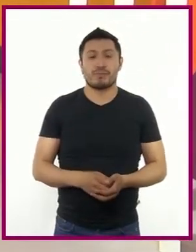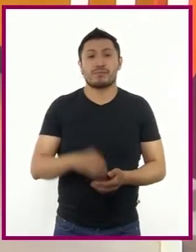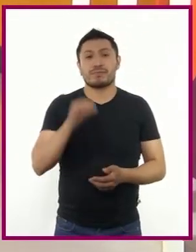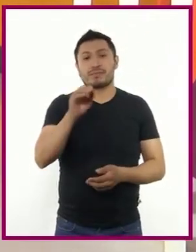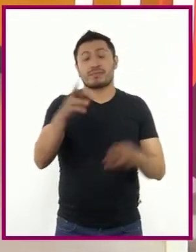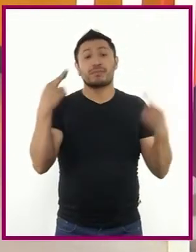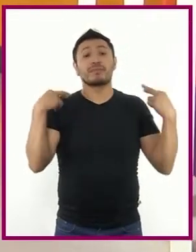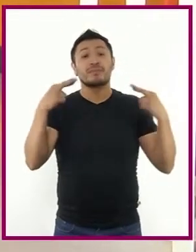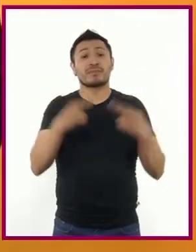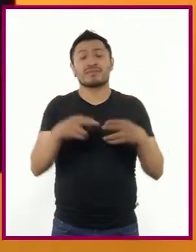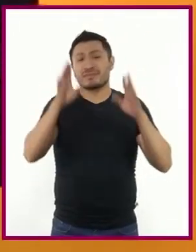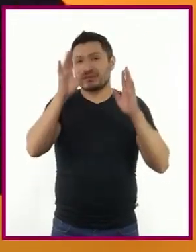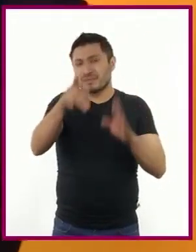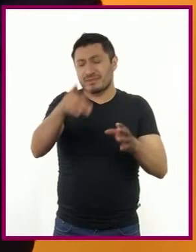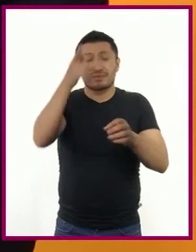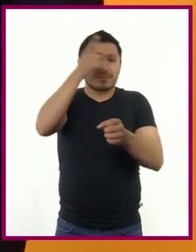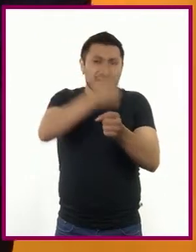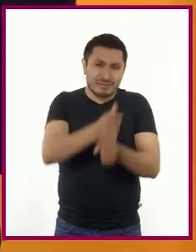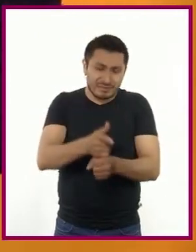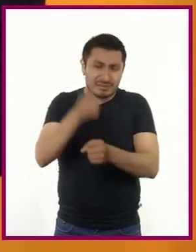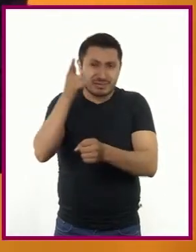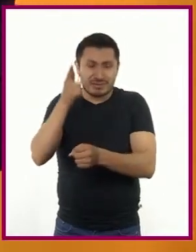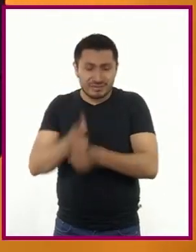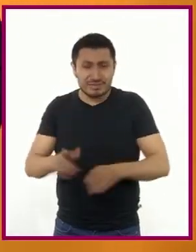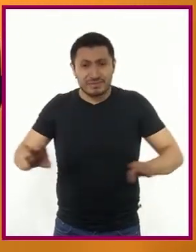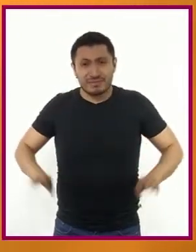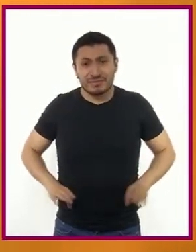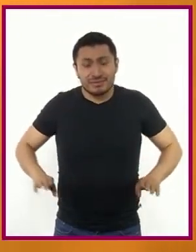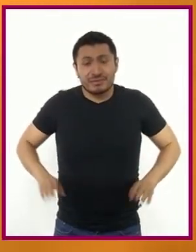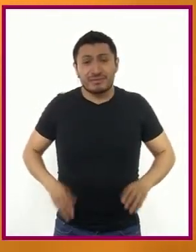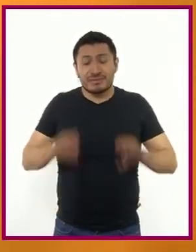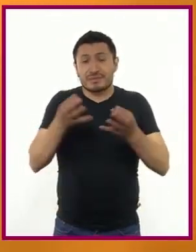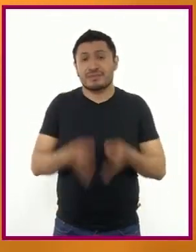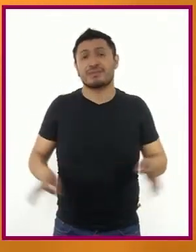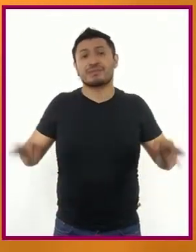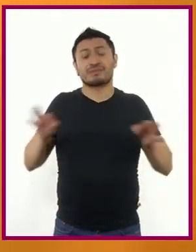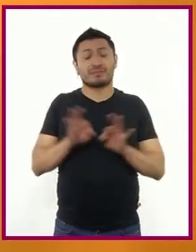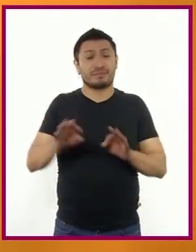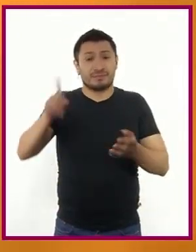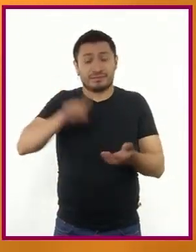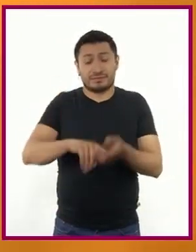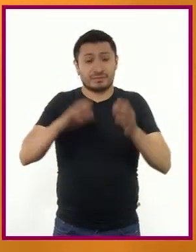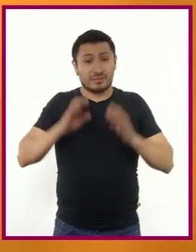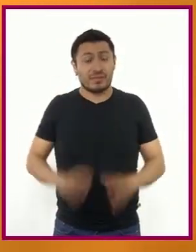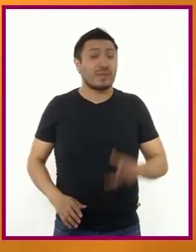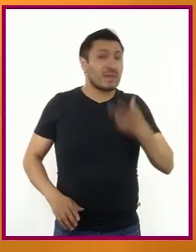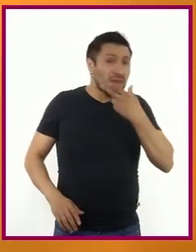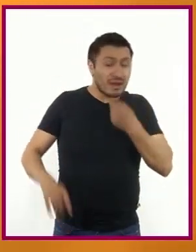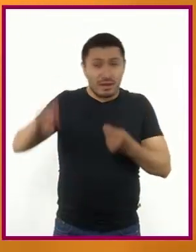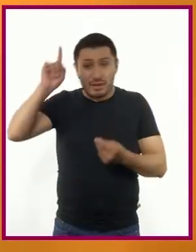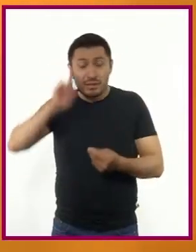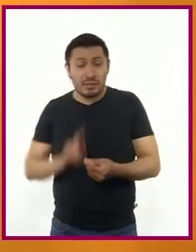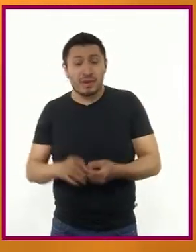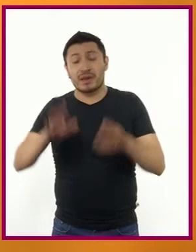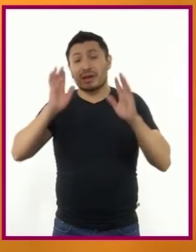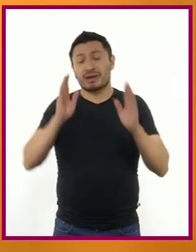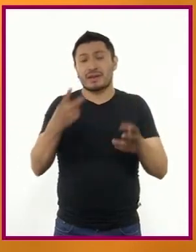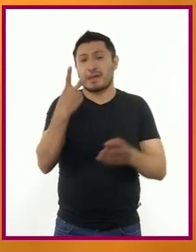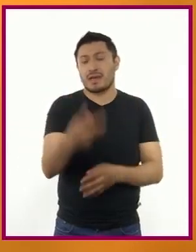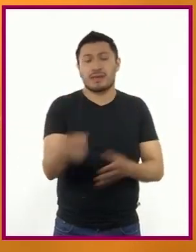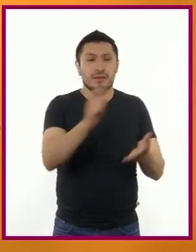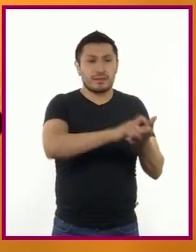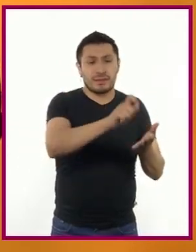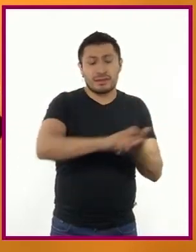Melissa, ya identificamos las partes principales de los sistemas reproductores y hemos formado dos buenas